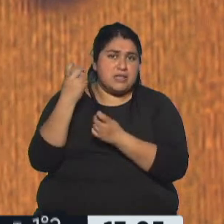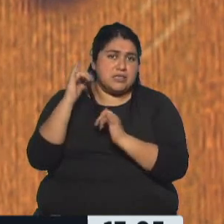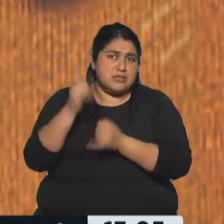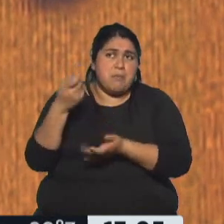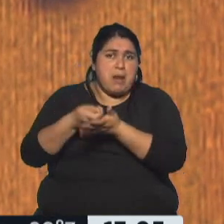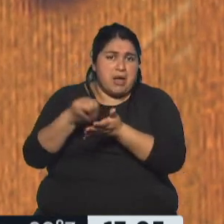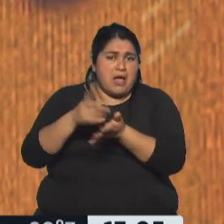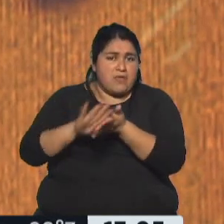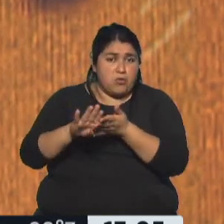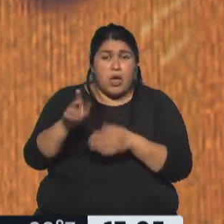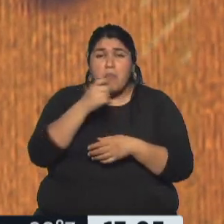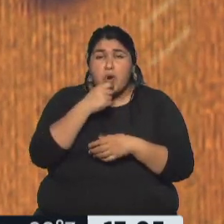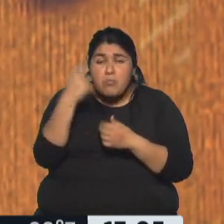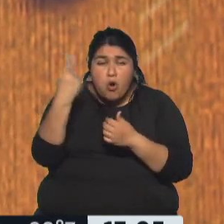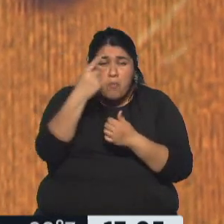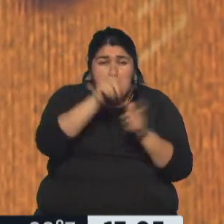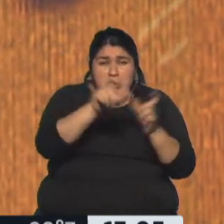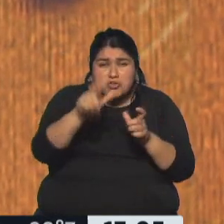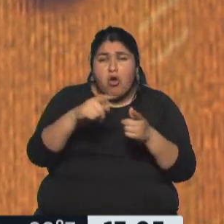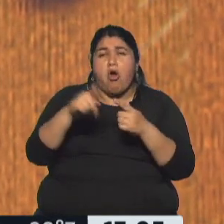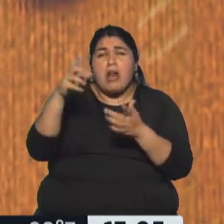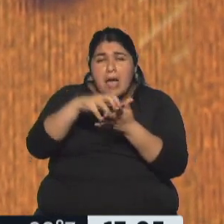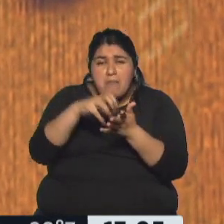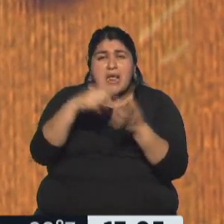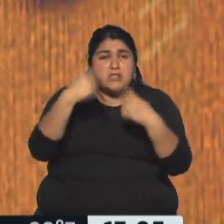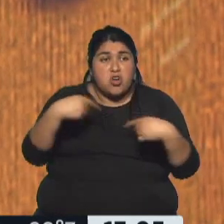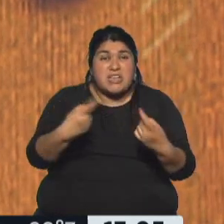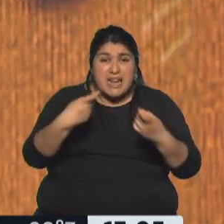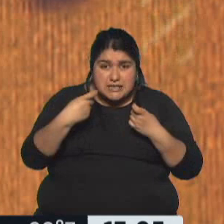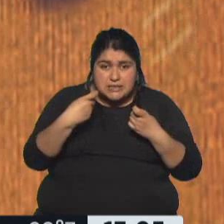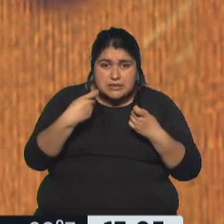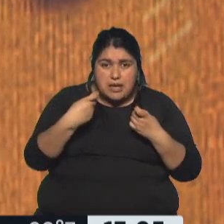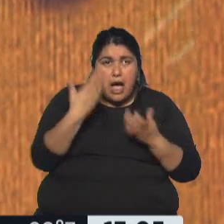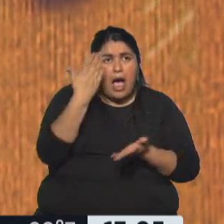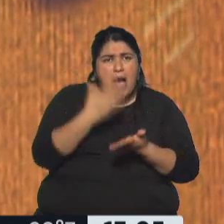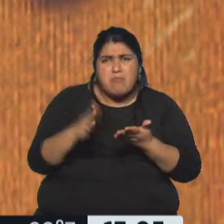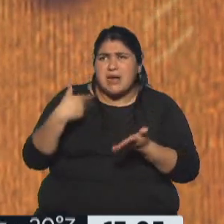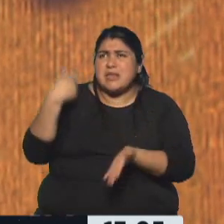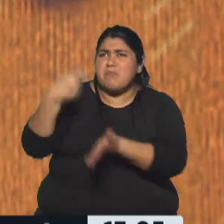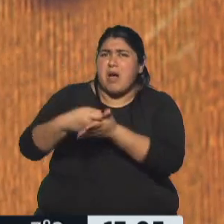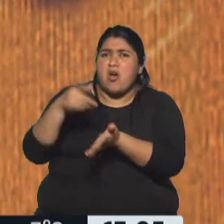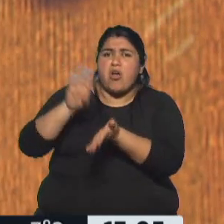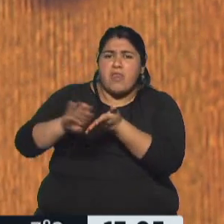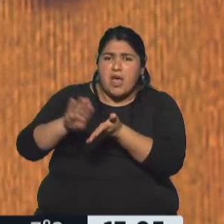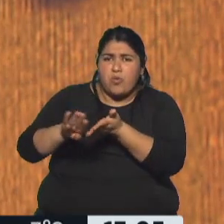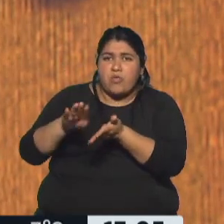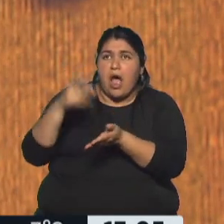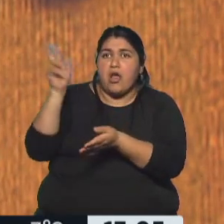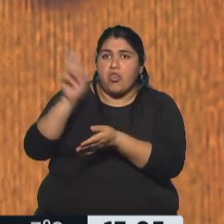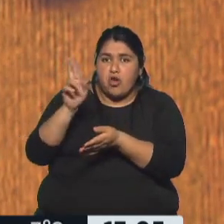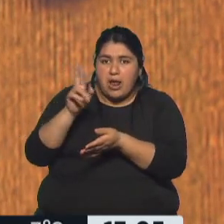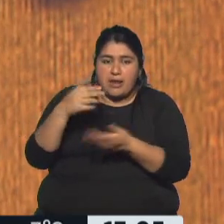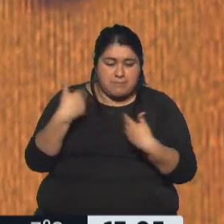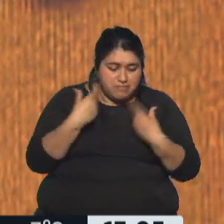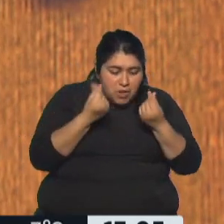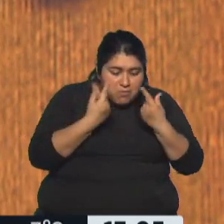deudas. Si a todas esas necesidades de dólares le agrego que encima tengo que pagar deuda en dólares, lo que hago es presionar sobre un recurso escaso.